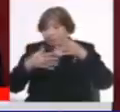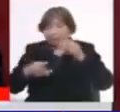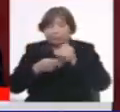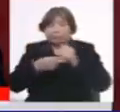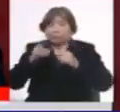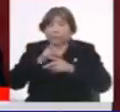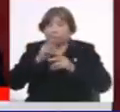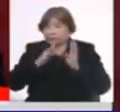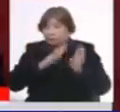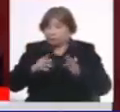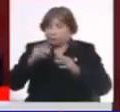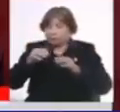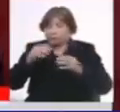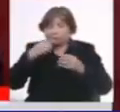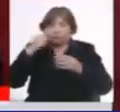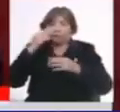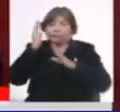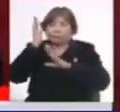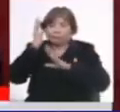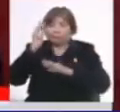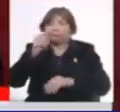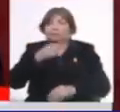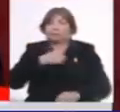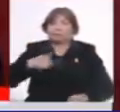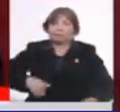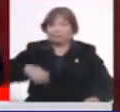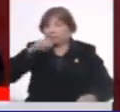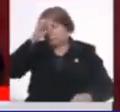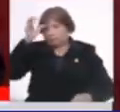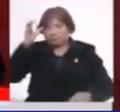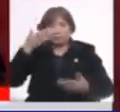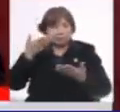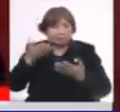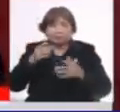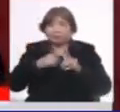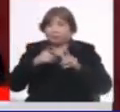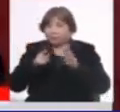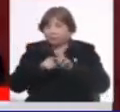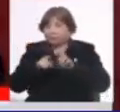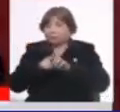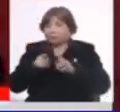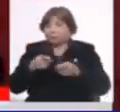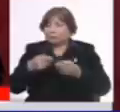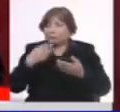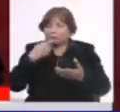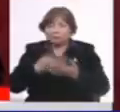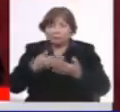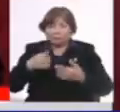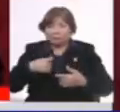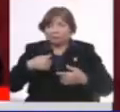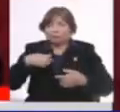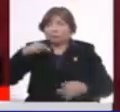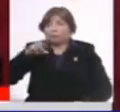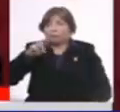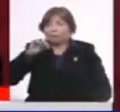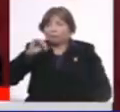seguridad ciudadana está en el mensaje presidencial. Y está también, ¿no?, en el mensaje que he dado como